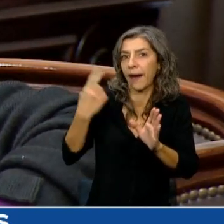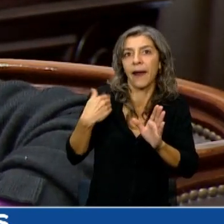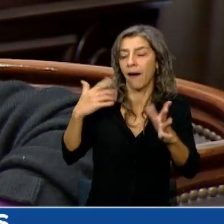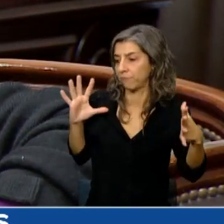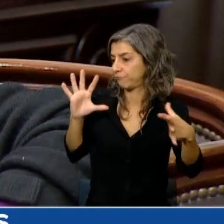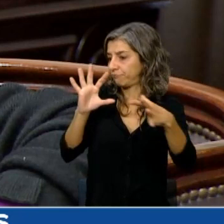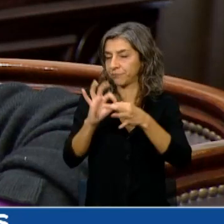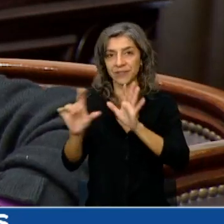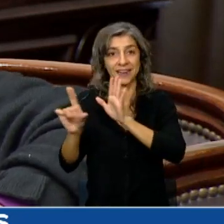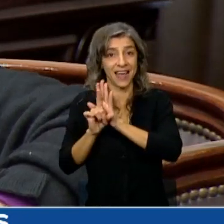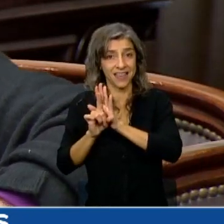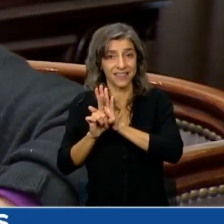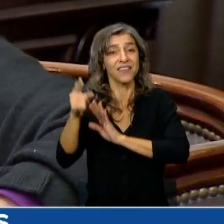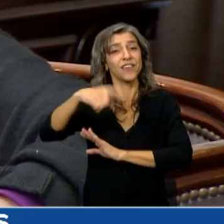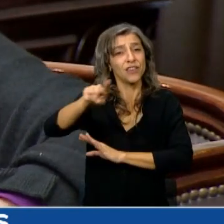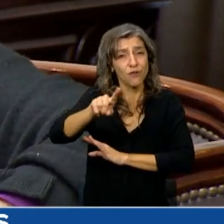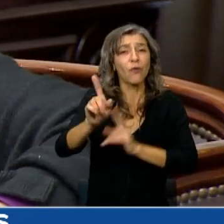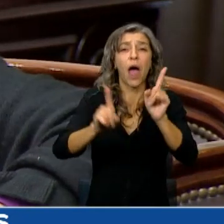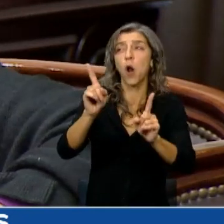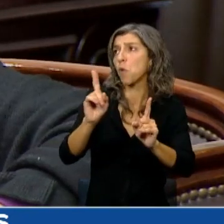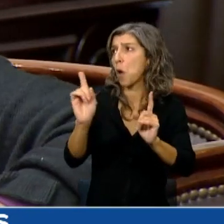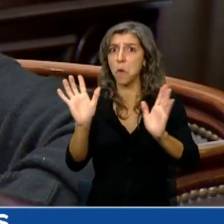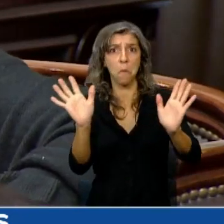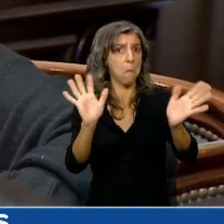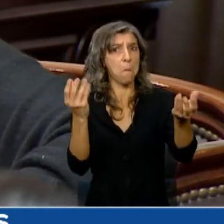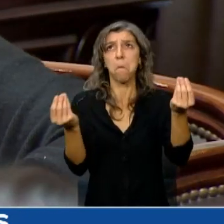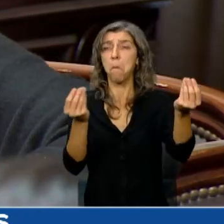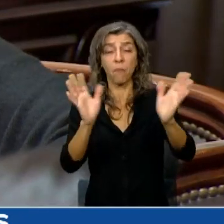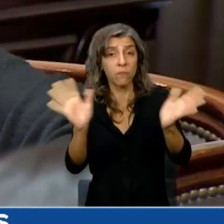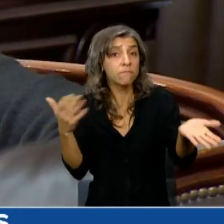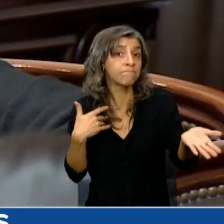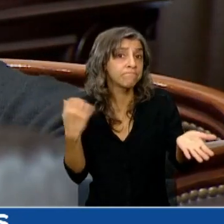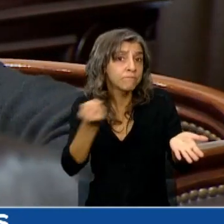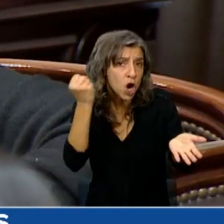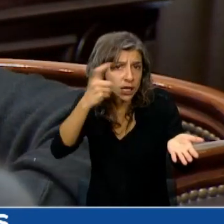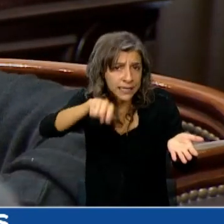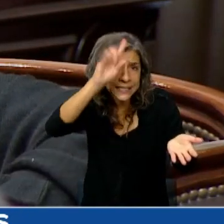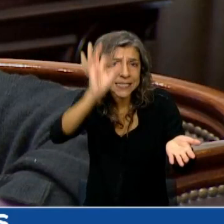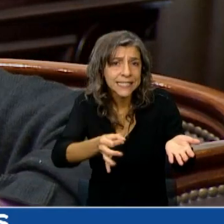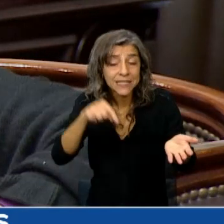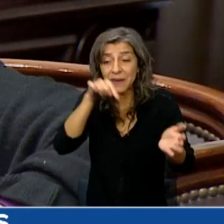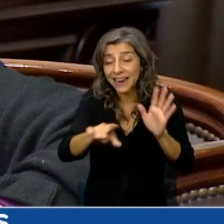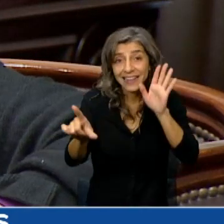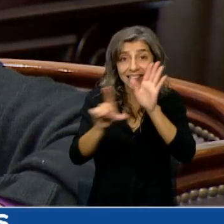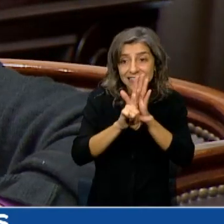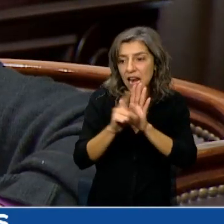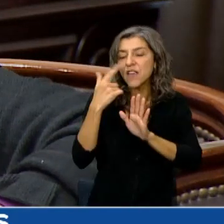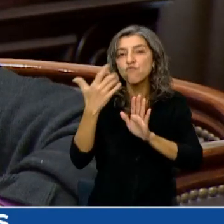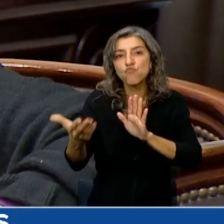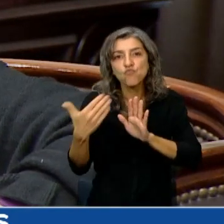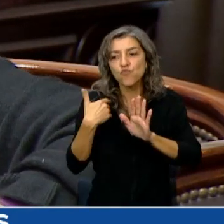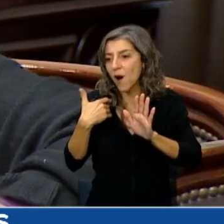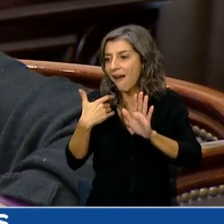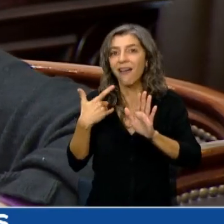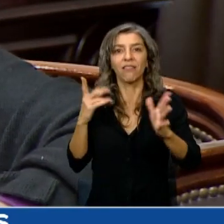lo sepan los negadores. Esta ley es nuestra similar en México, que